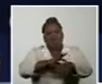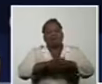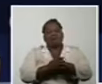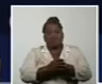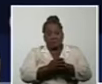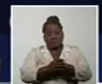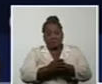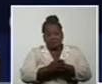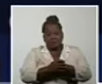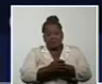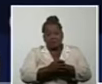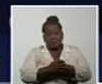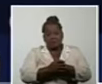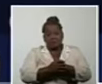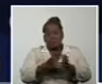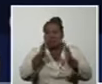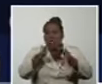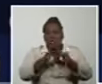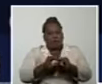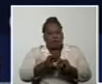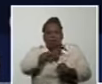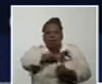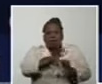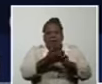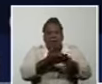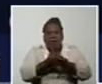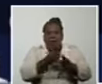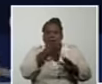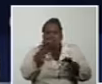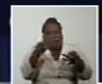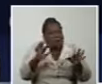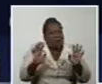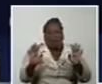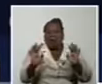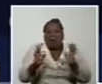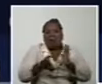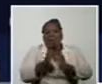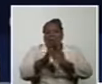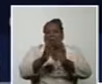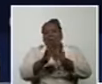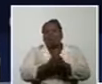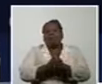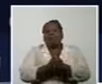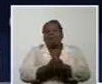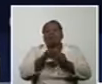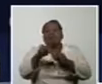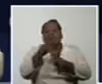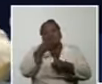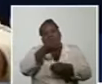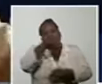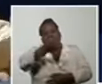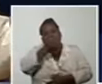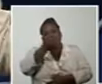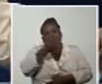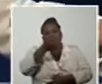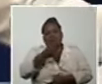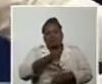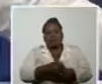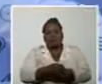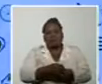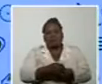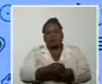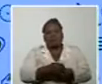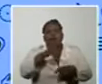SARS-CoV-2 que no tenían ningún síntoma de la enfermedad. Es lo que podemos decir en relación con los asintomáticos.